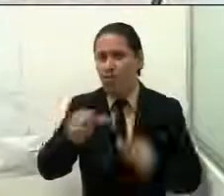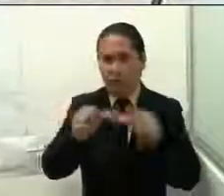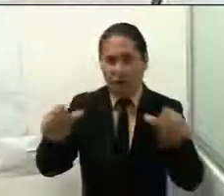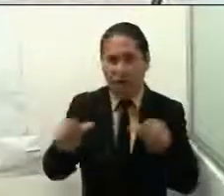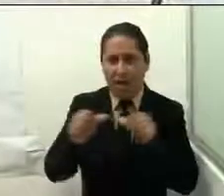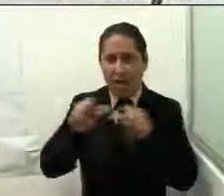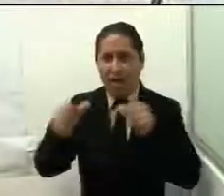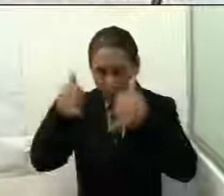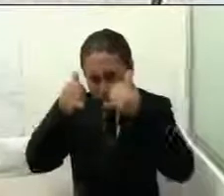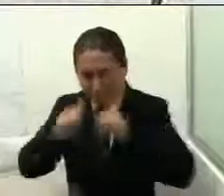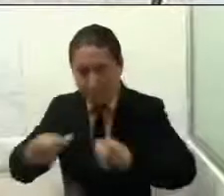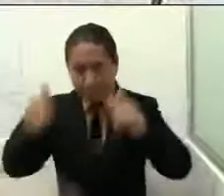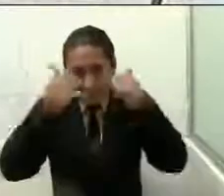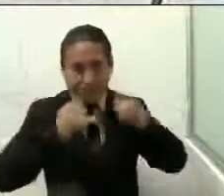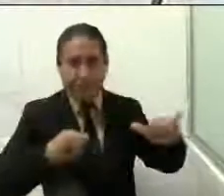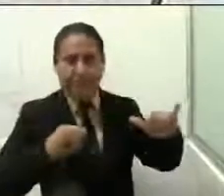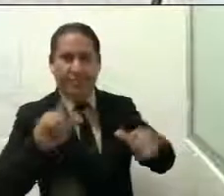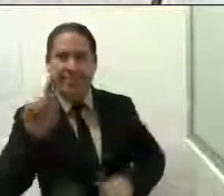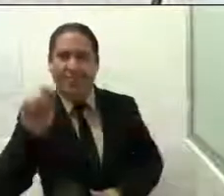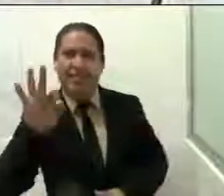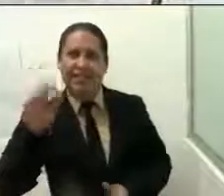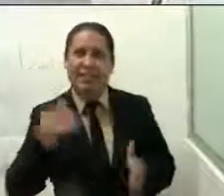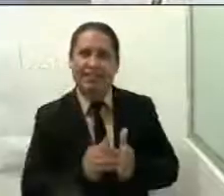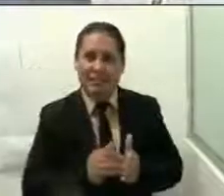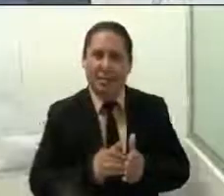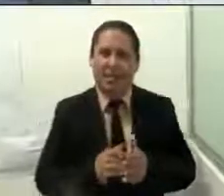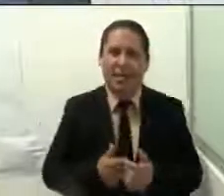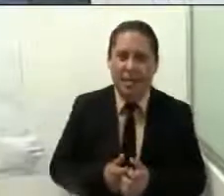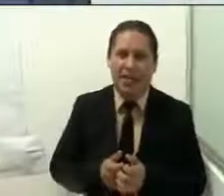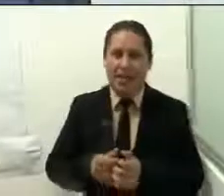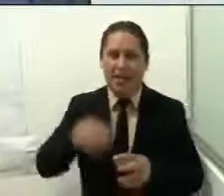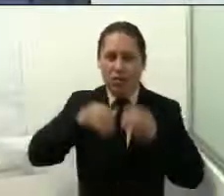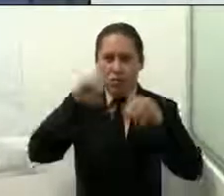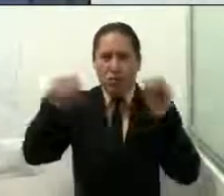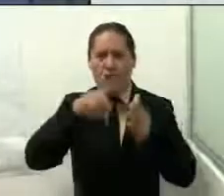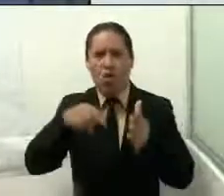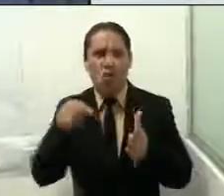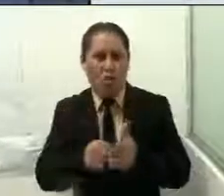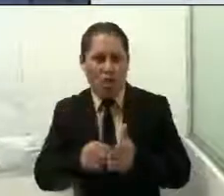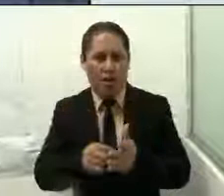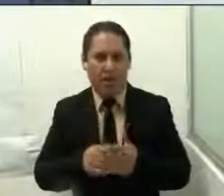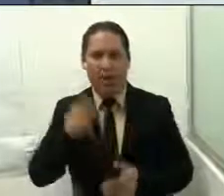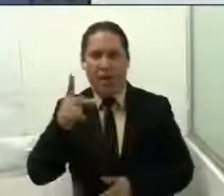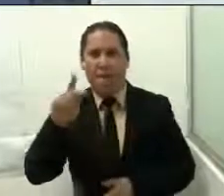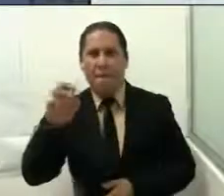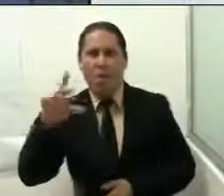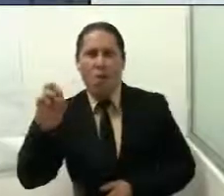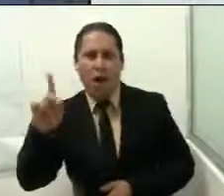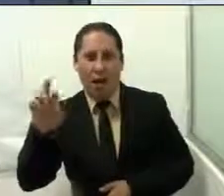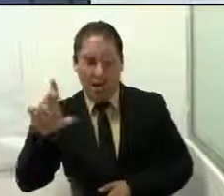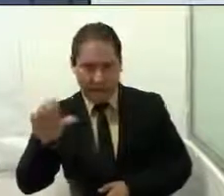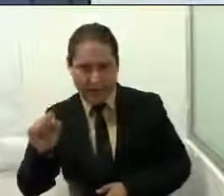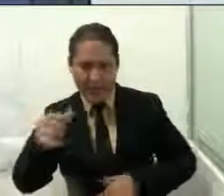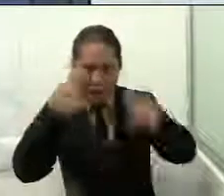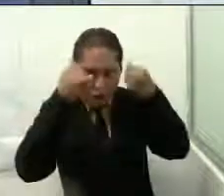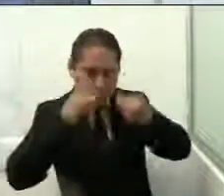la ganadería con 73 mil unidades pecuarias y 2.7 millones de cabezas